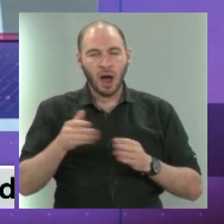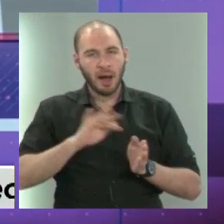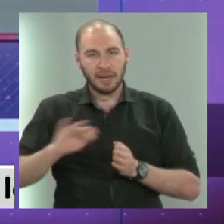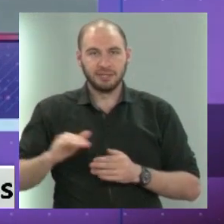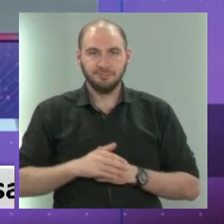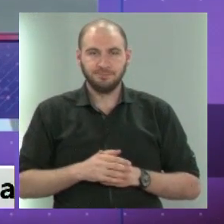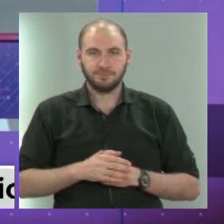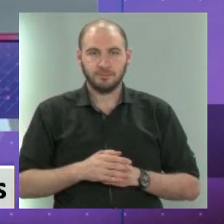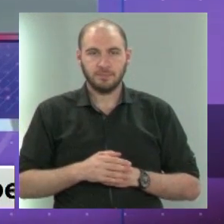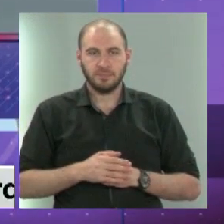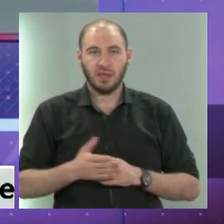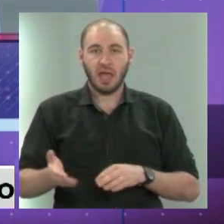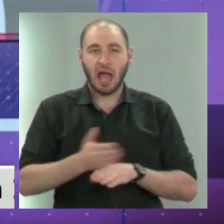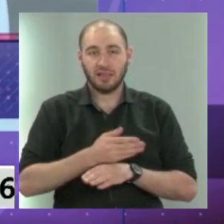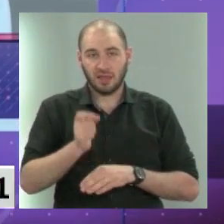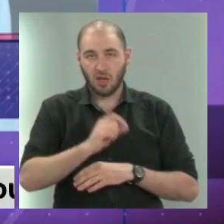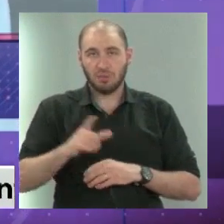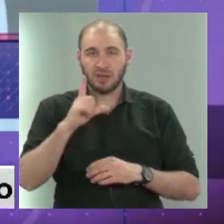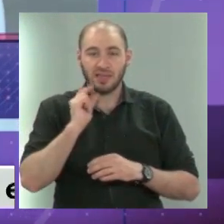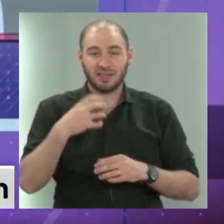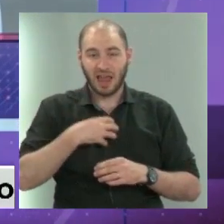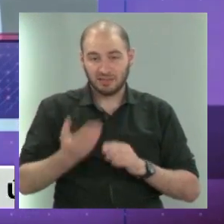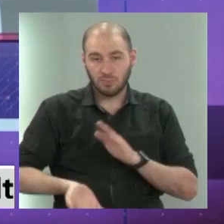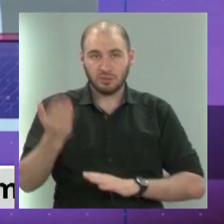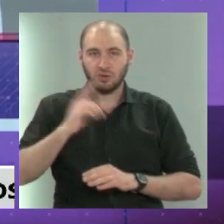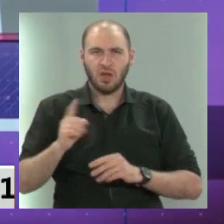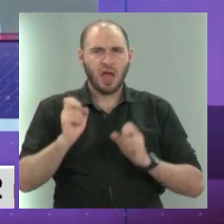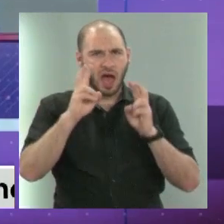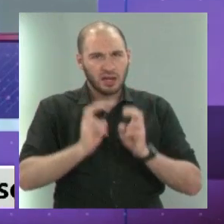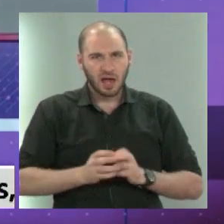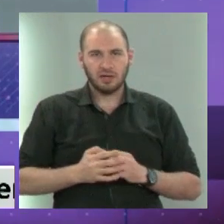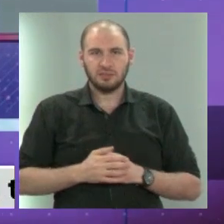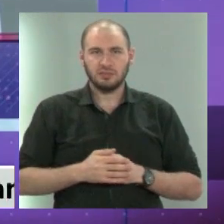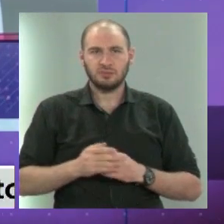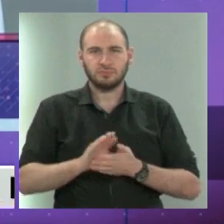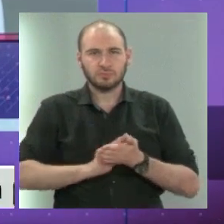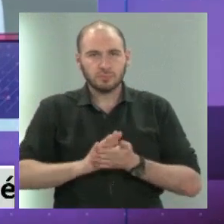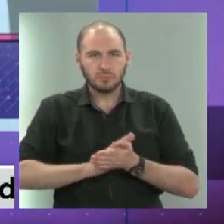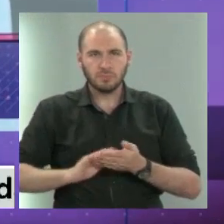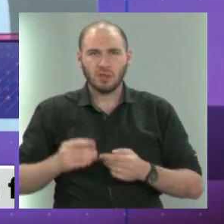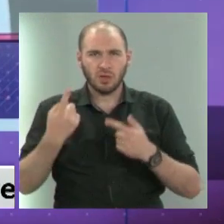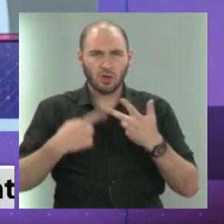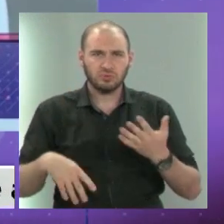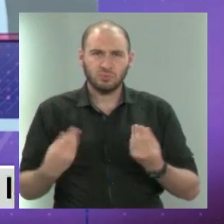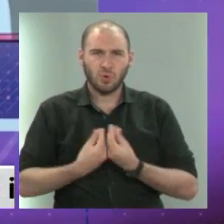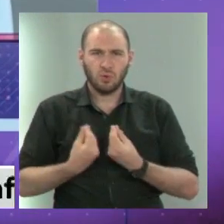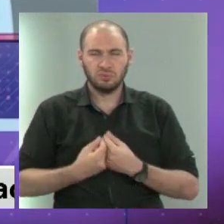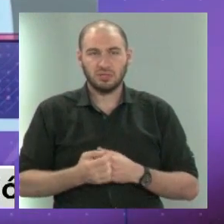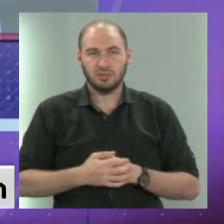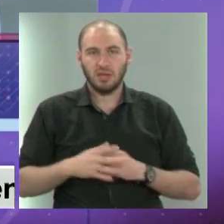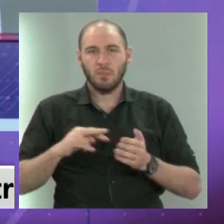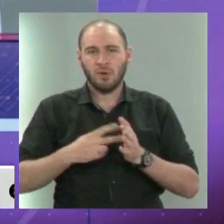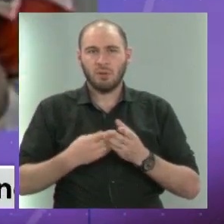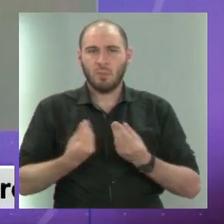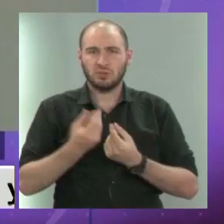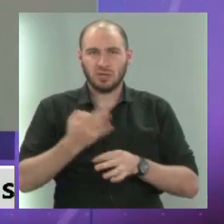que antes del aumento de los días de clase hay que analizar, hay que solucionar un montón de situaciones, temáticas, problemáticas